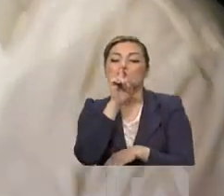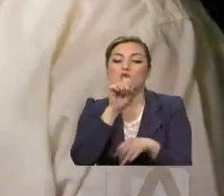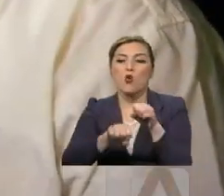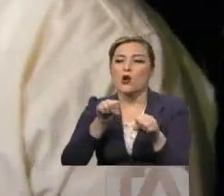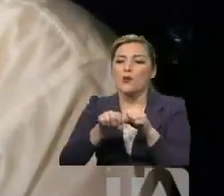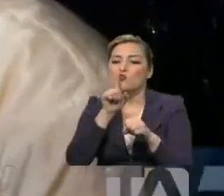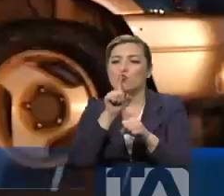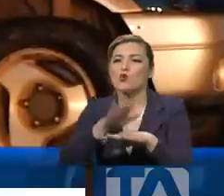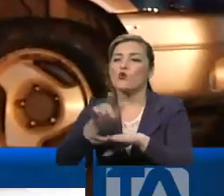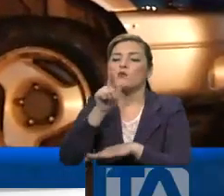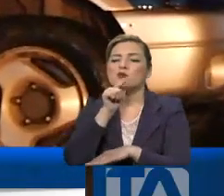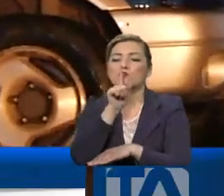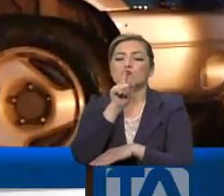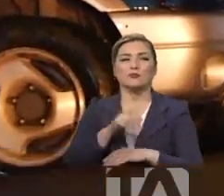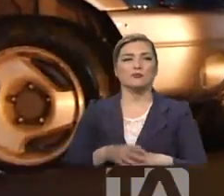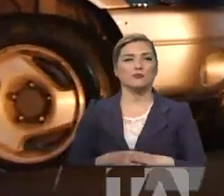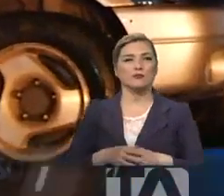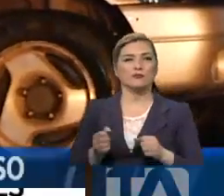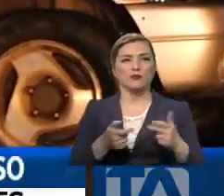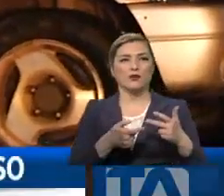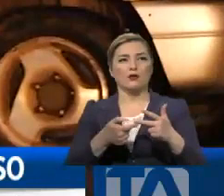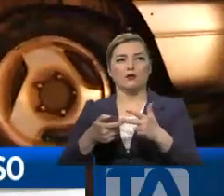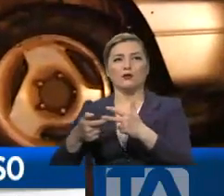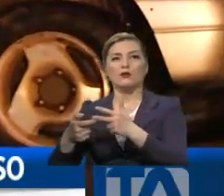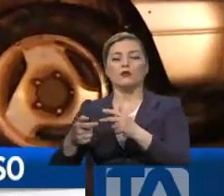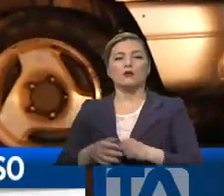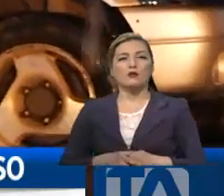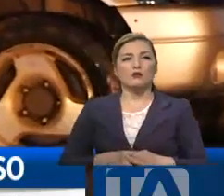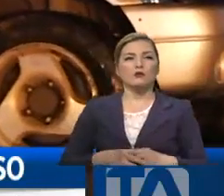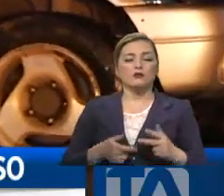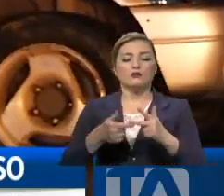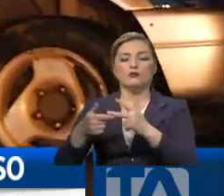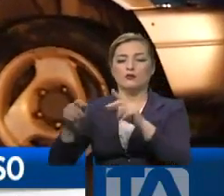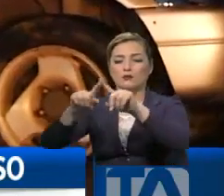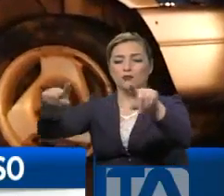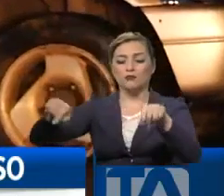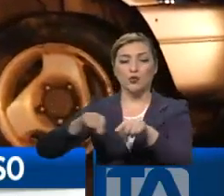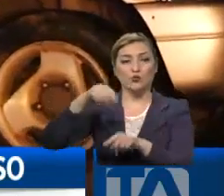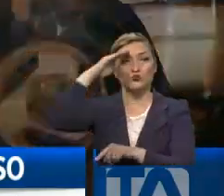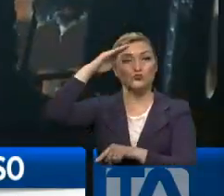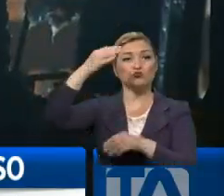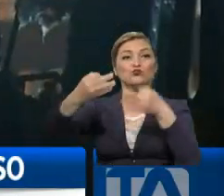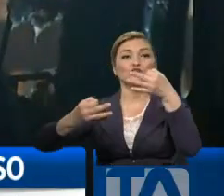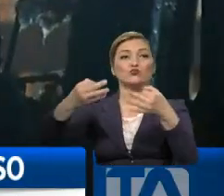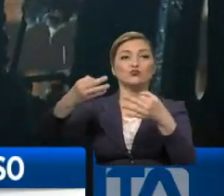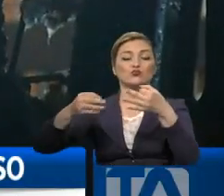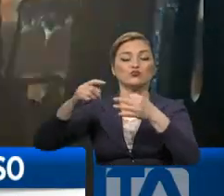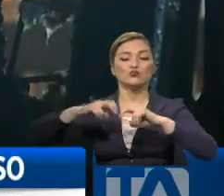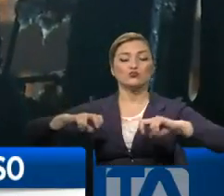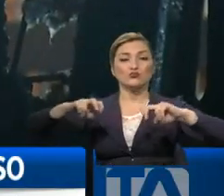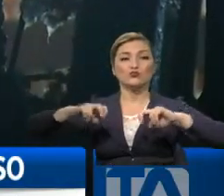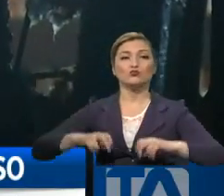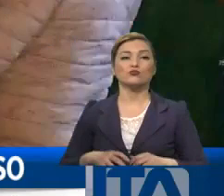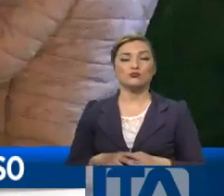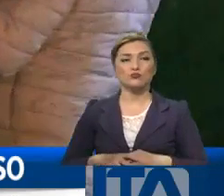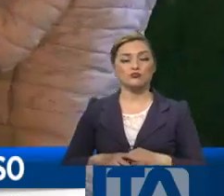los presuntos autores de hecho. Remolcaron el automotor incinerado y lo trasladaron a los patios de la Policía Judicial como parte de las